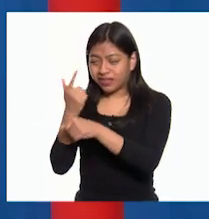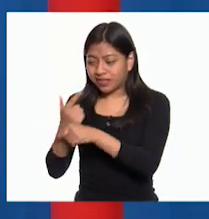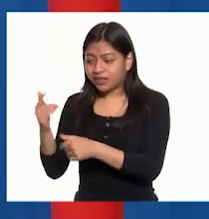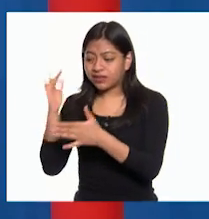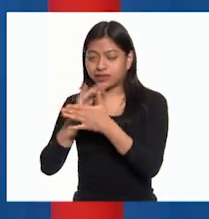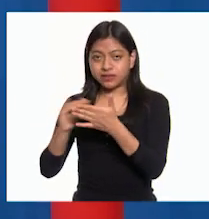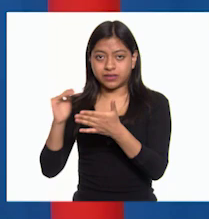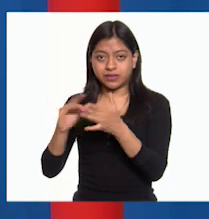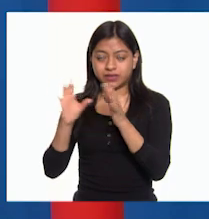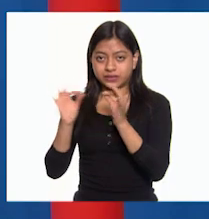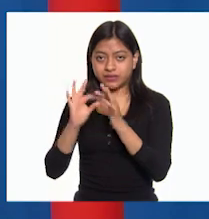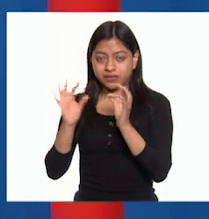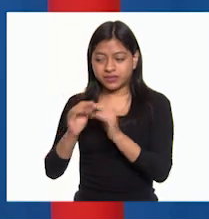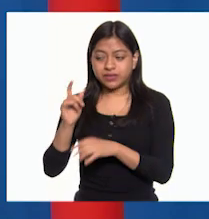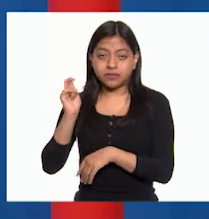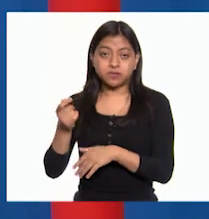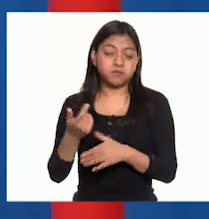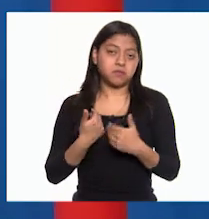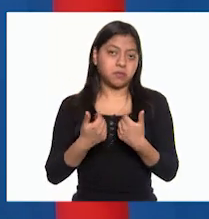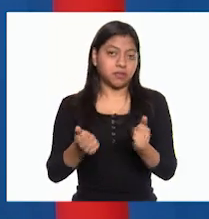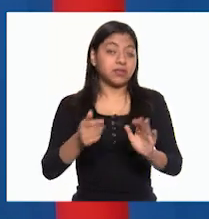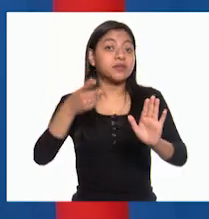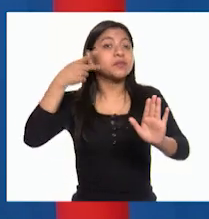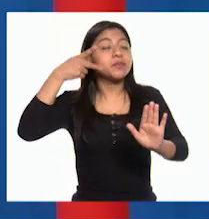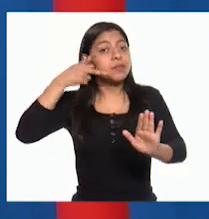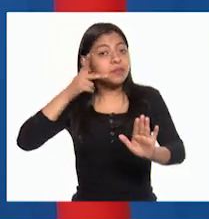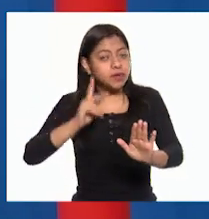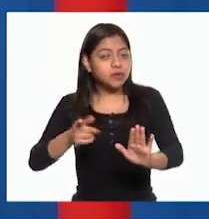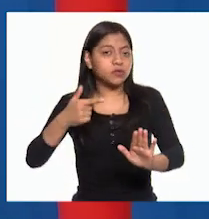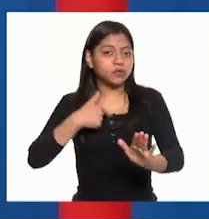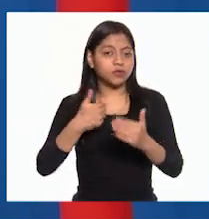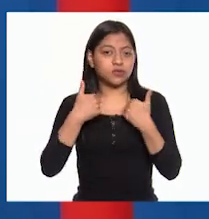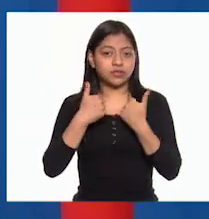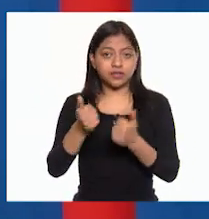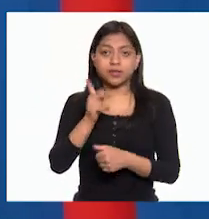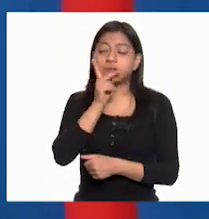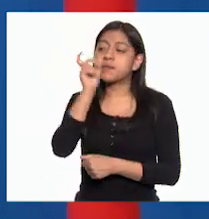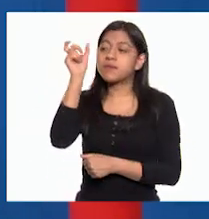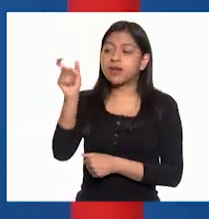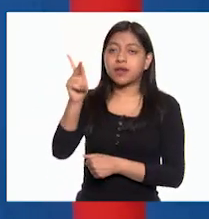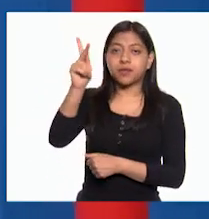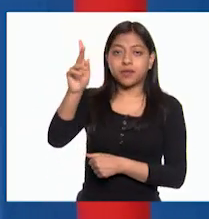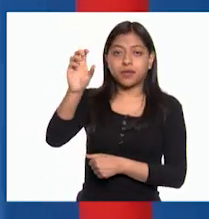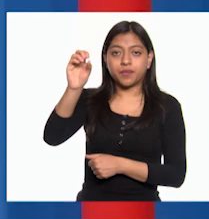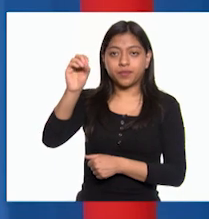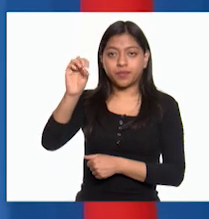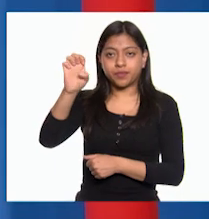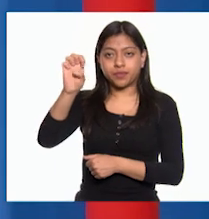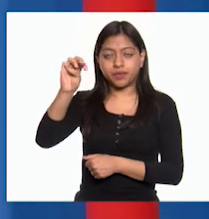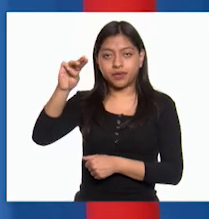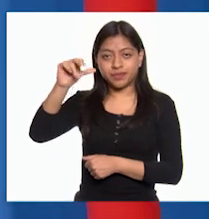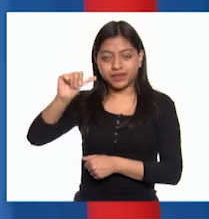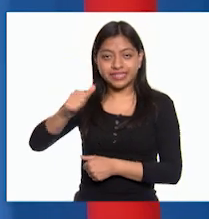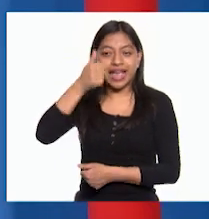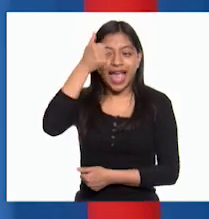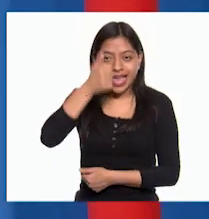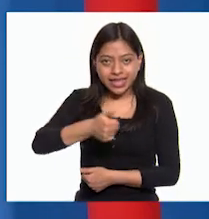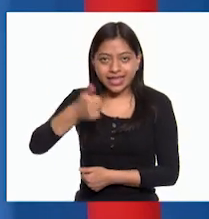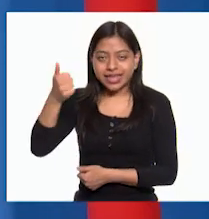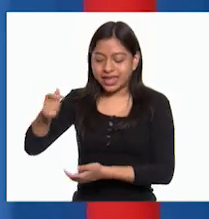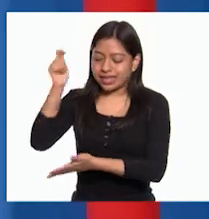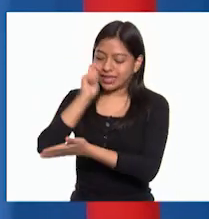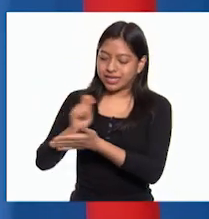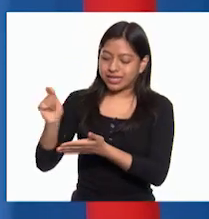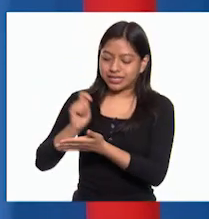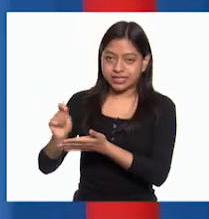claro a qué hace referencia. Sin embargo, supongo que la palabra poema alude más bien a cada texto del género